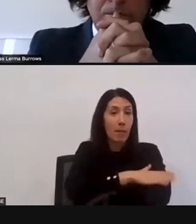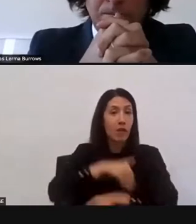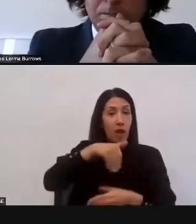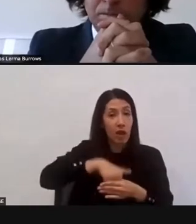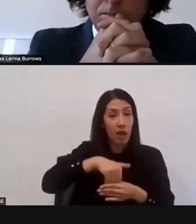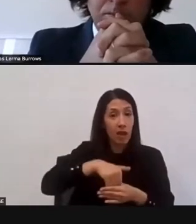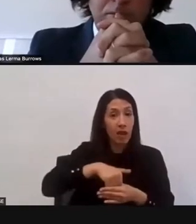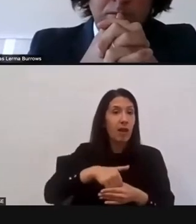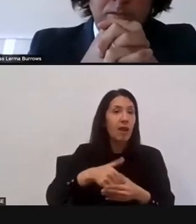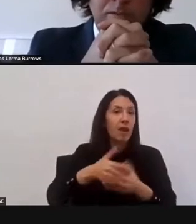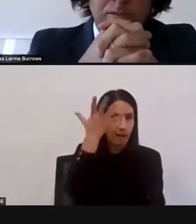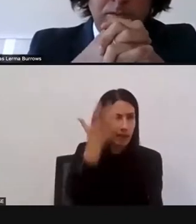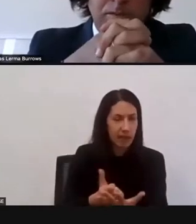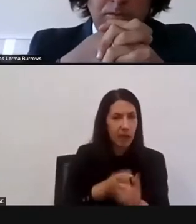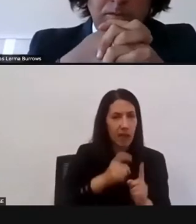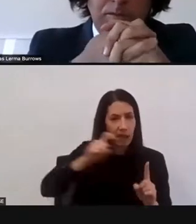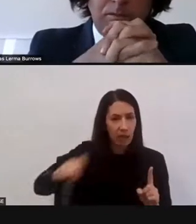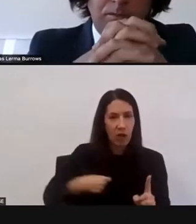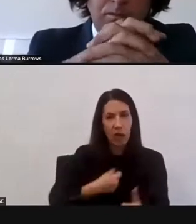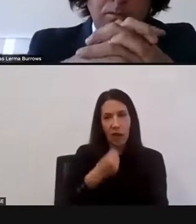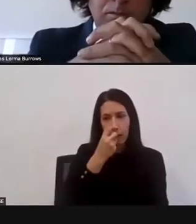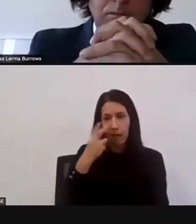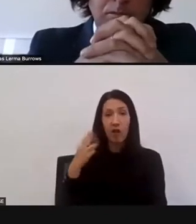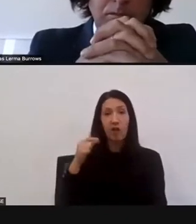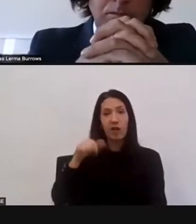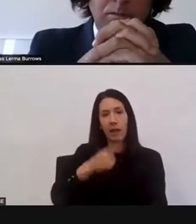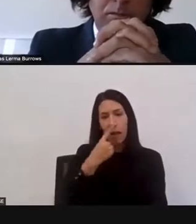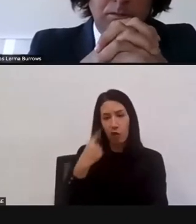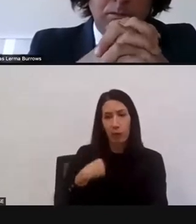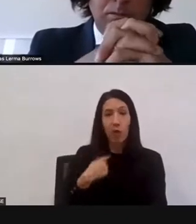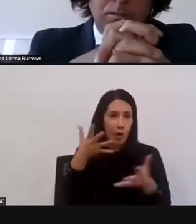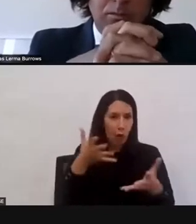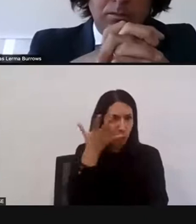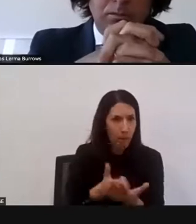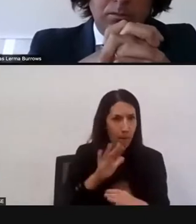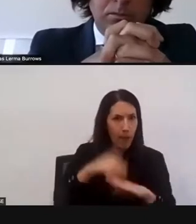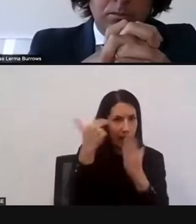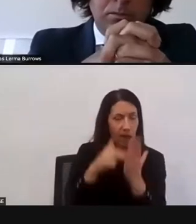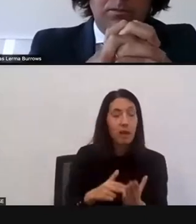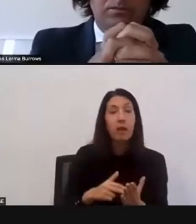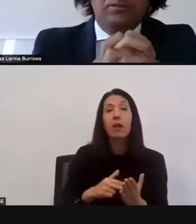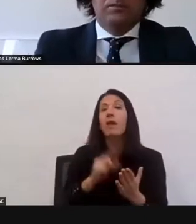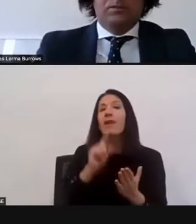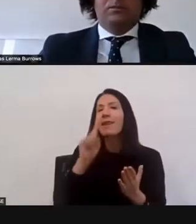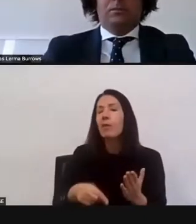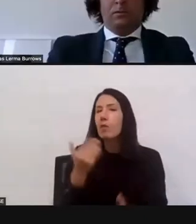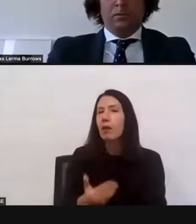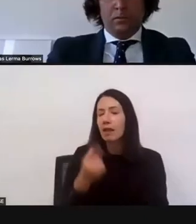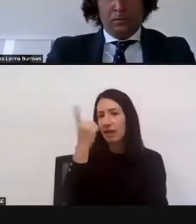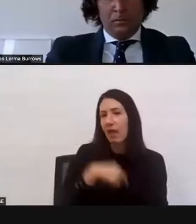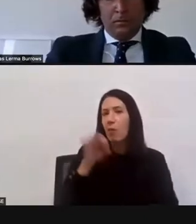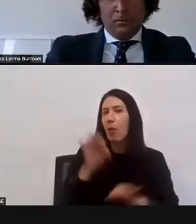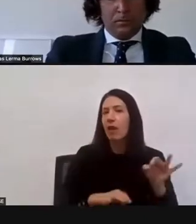a descargar la estadística de años anteriores y de 2020. Es muy importante también la cifra oculta de